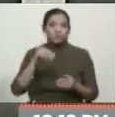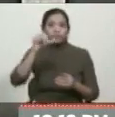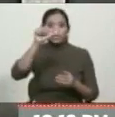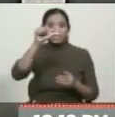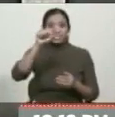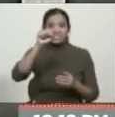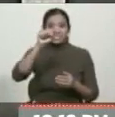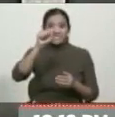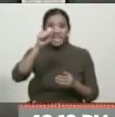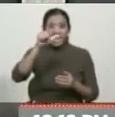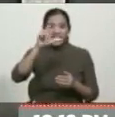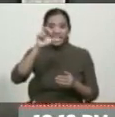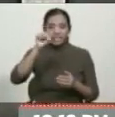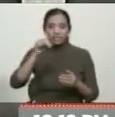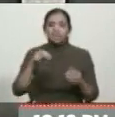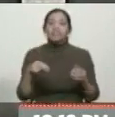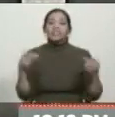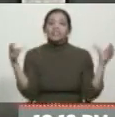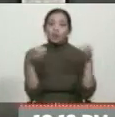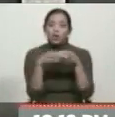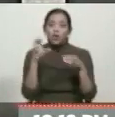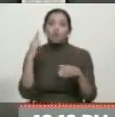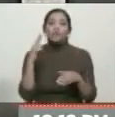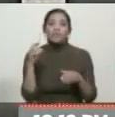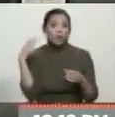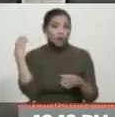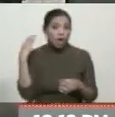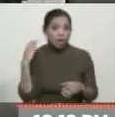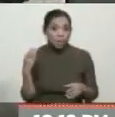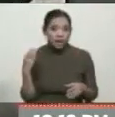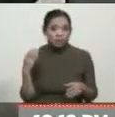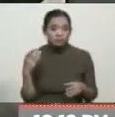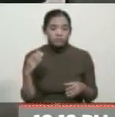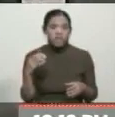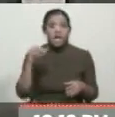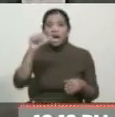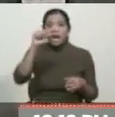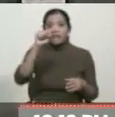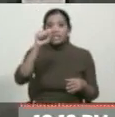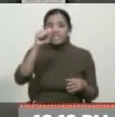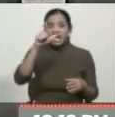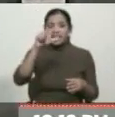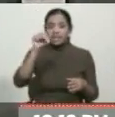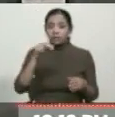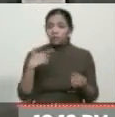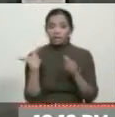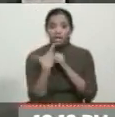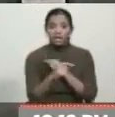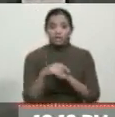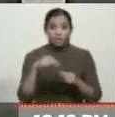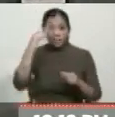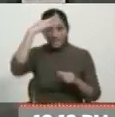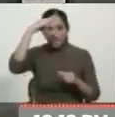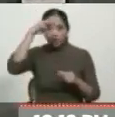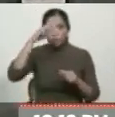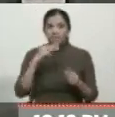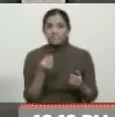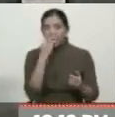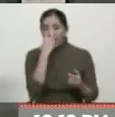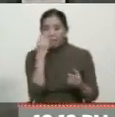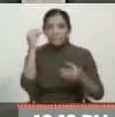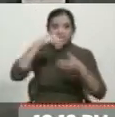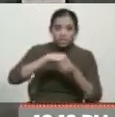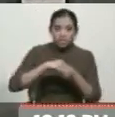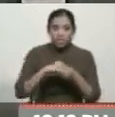reunido con Álvaro Uribe en Colombia. A Loren Sales le tocó salir de México porque estaba haciendo injerencia en asuntos